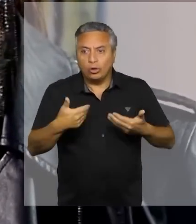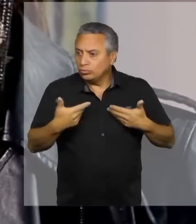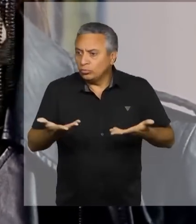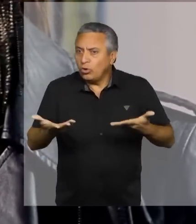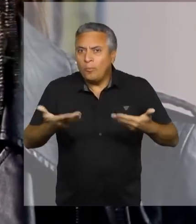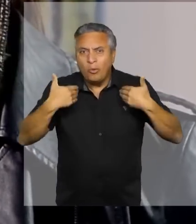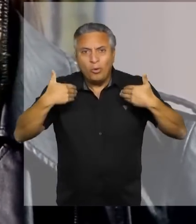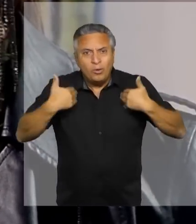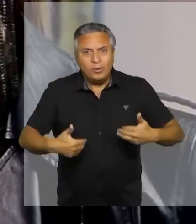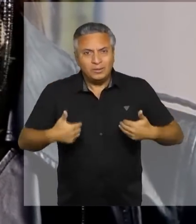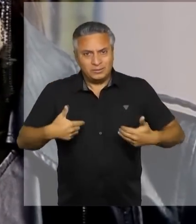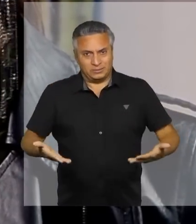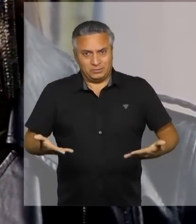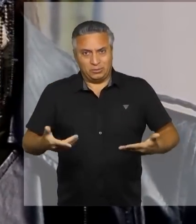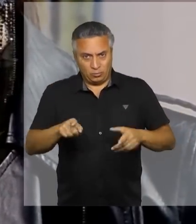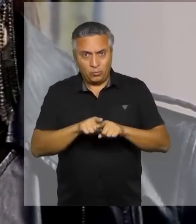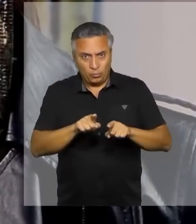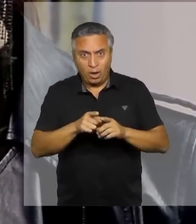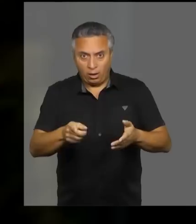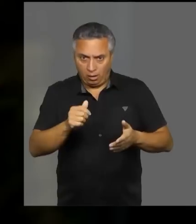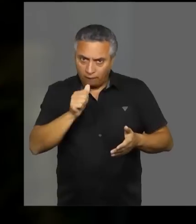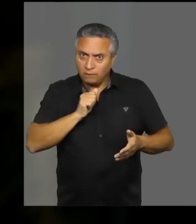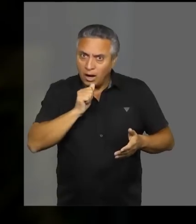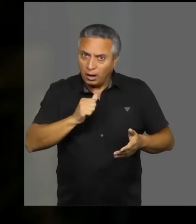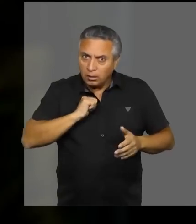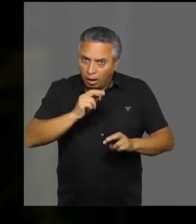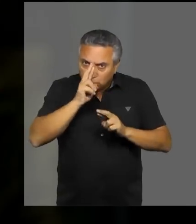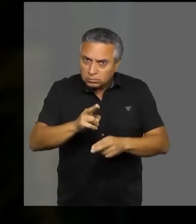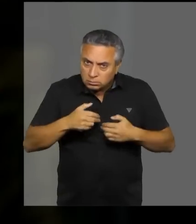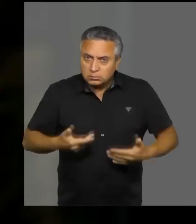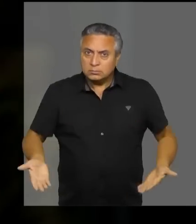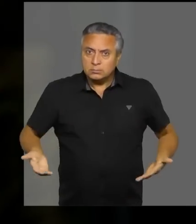esto? ¿Merezco un poco de consideración?